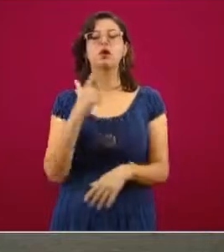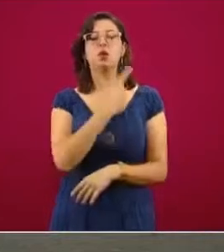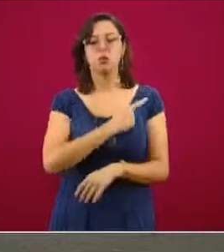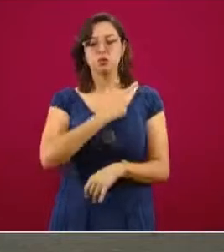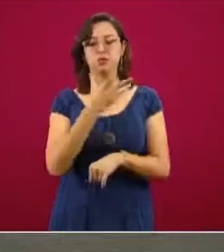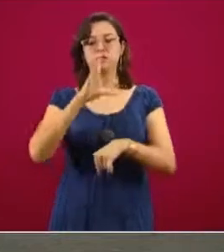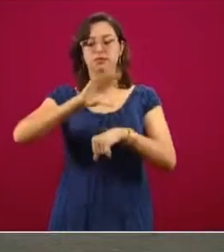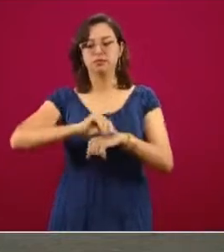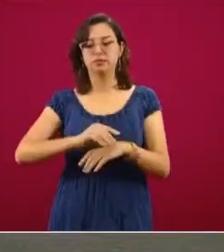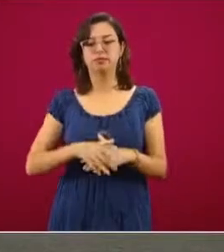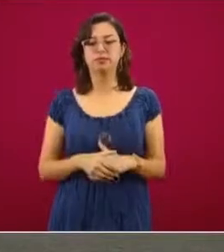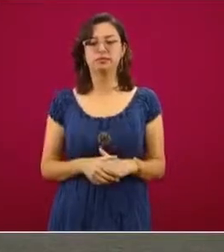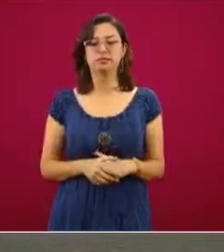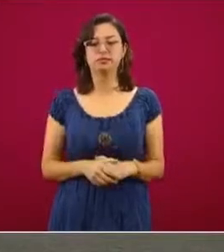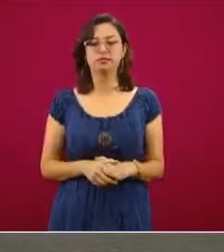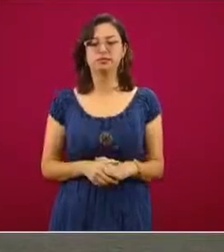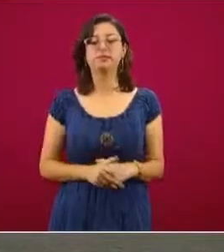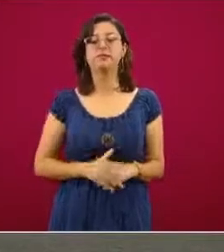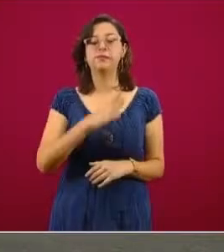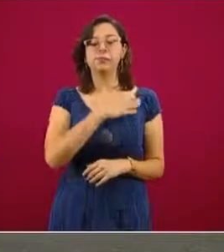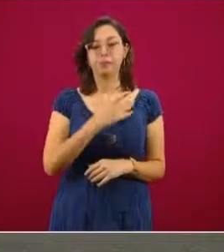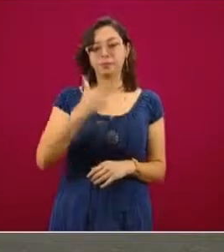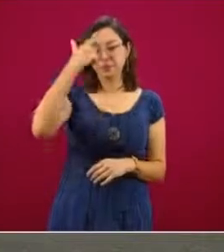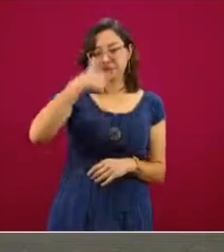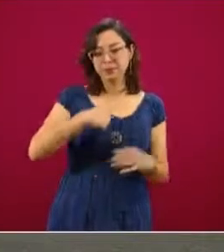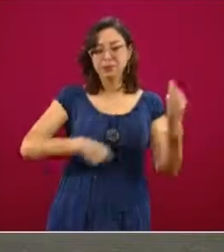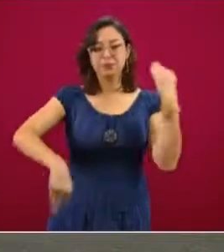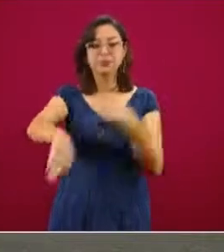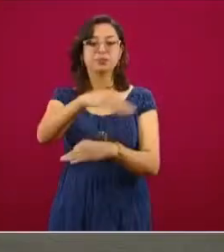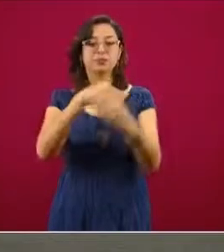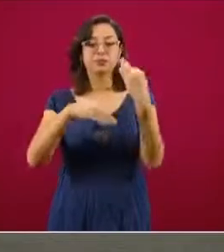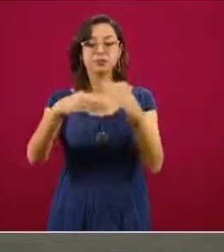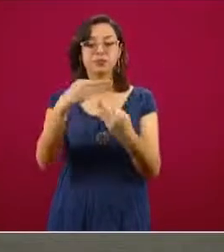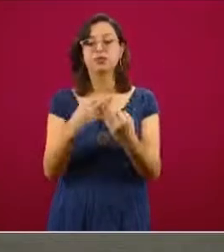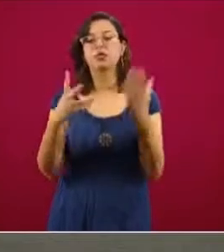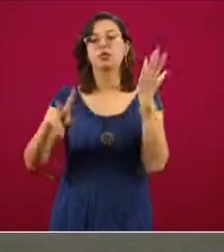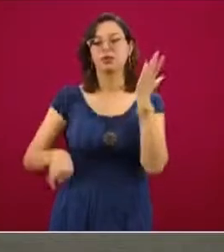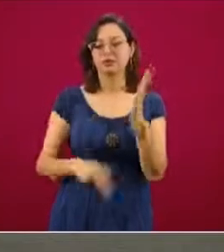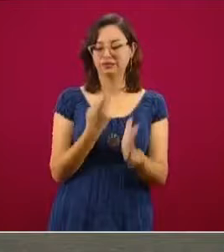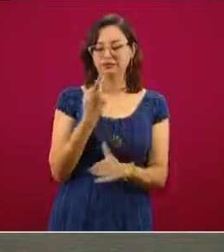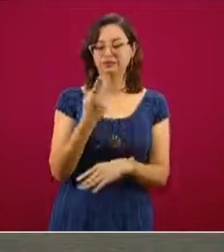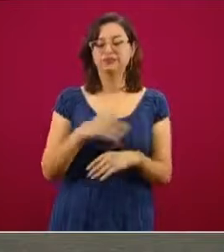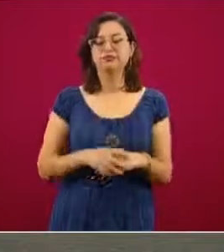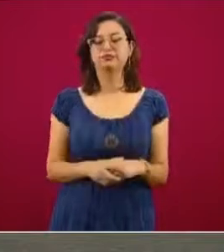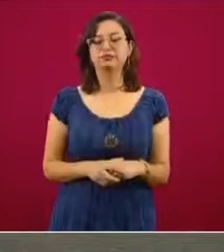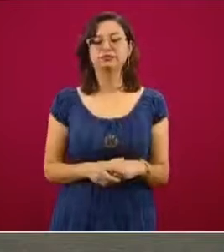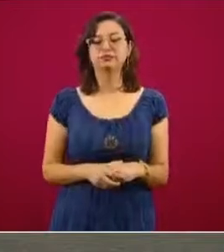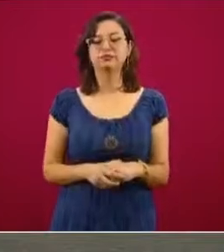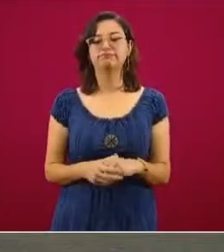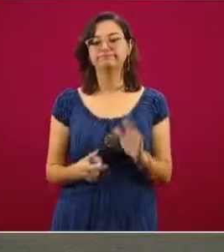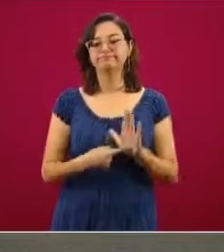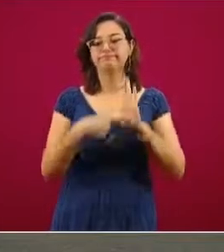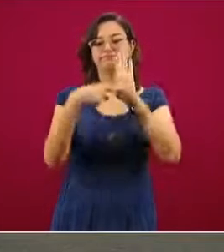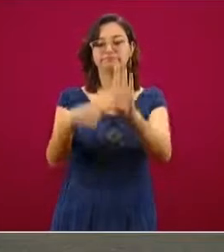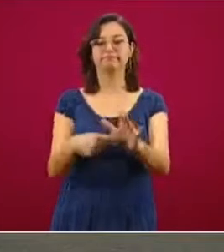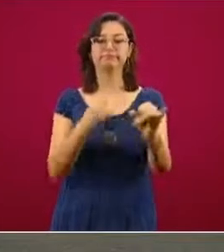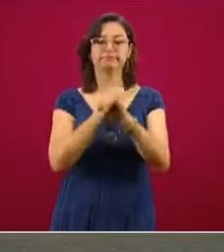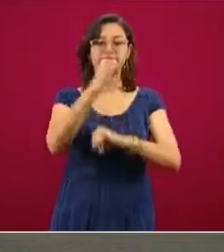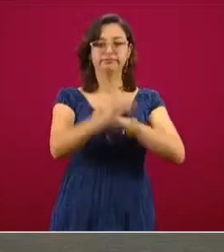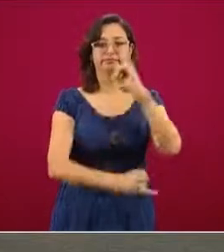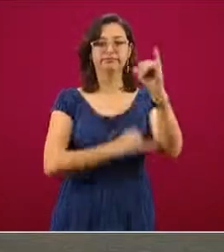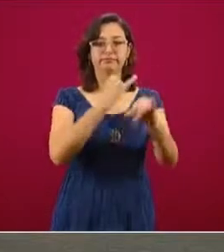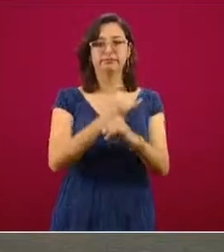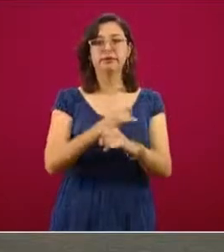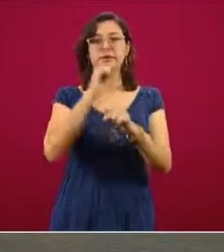señor secretario. Muy buenas noches con todas y todos. Estamos nuevamente aquí para actualizar el panorama tanto